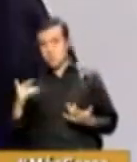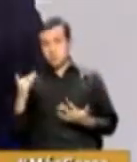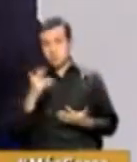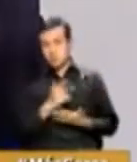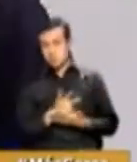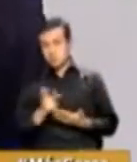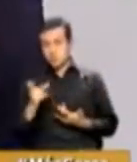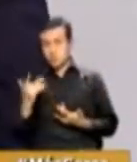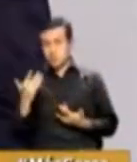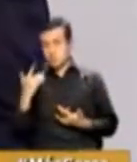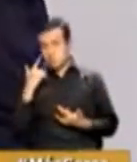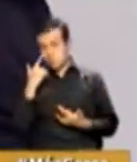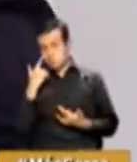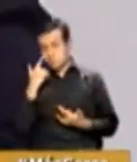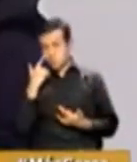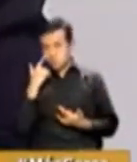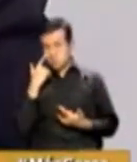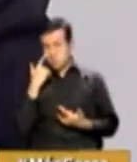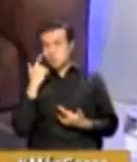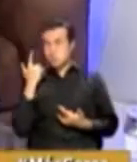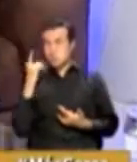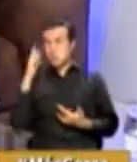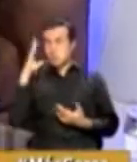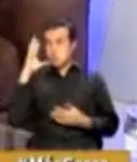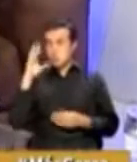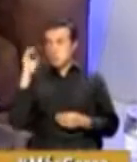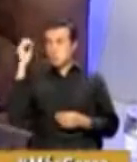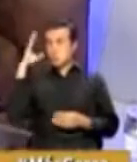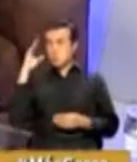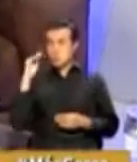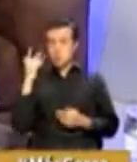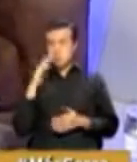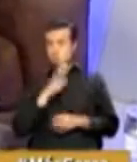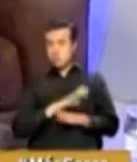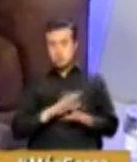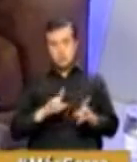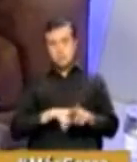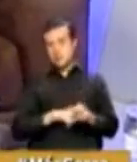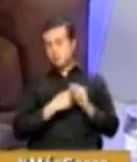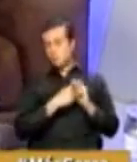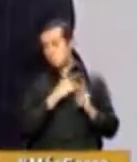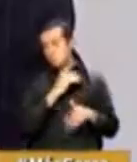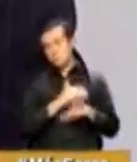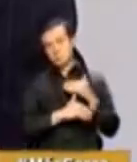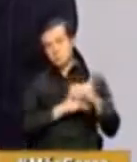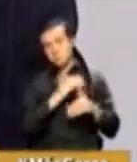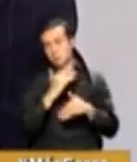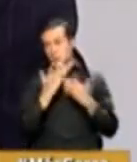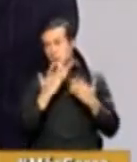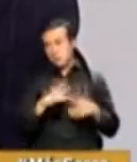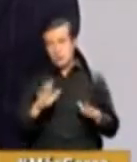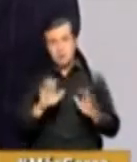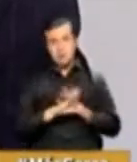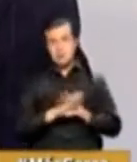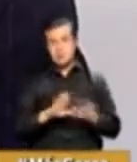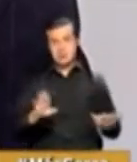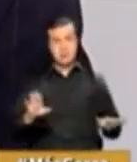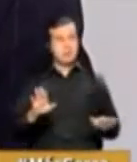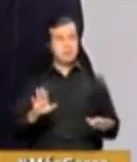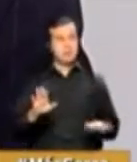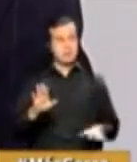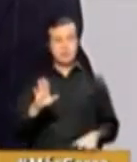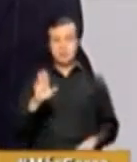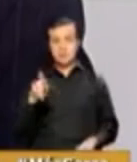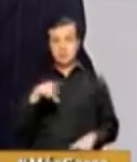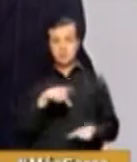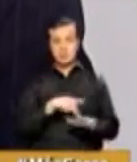que ver cómo... ¿Cómo? ¿Luego le pasó eso o ya no, se ya quedó comenzó así? Comenzó así, ya siguió así. Y ese pues, momento que yo ya fue me donde los